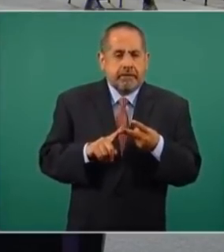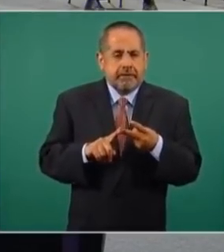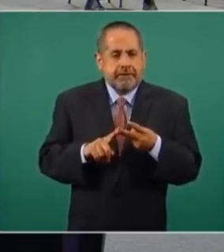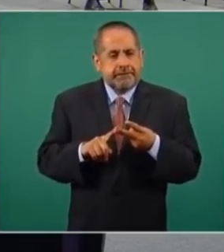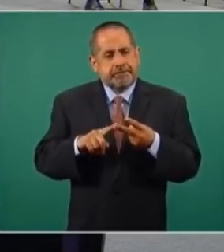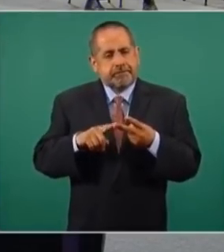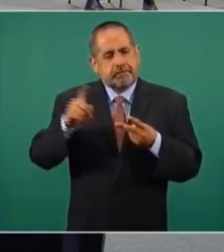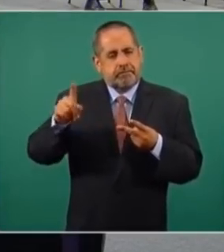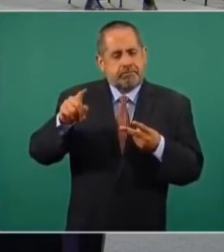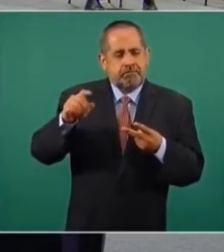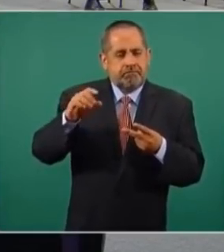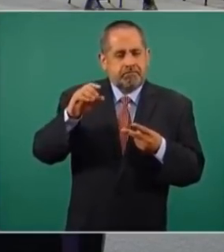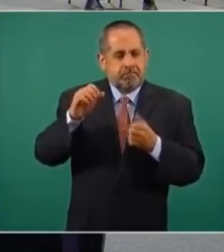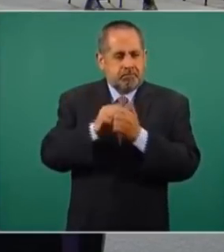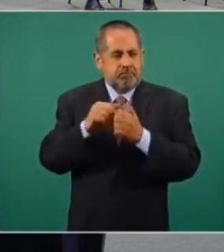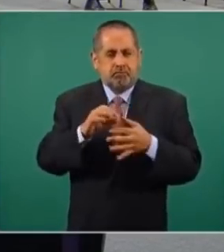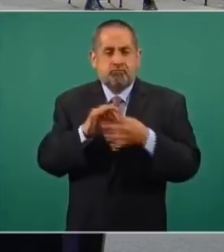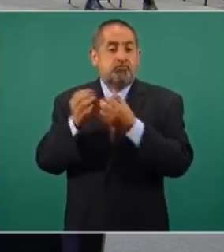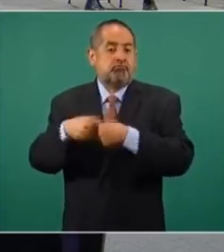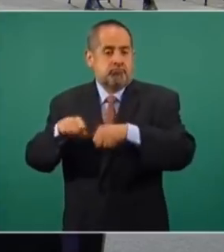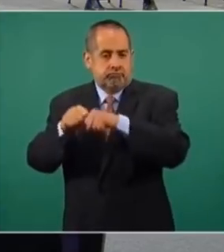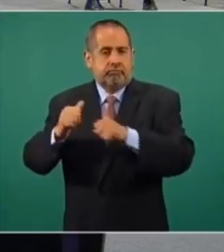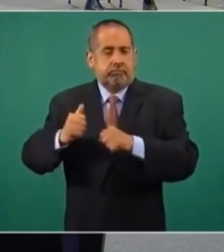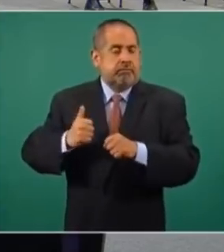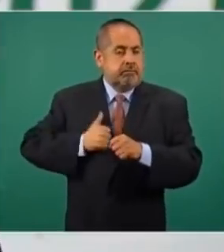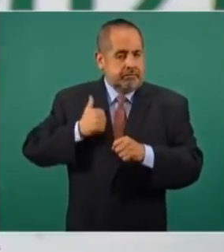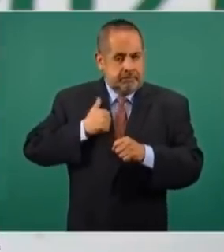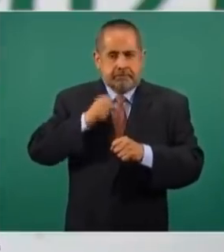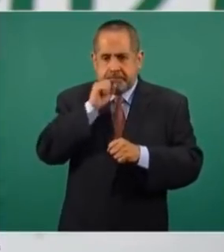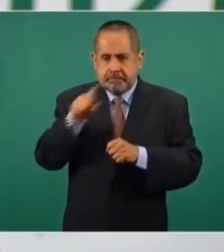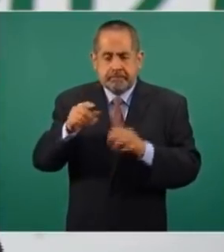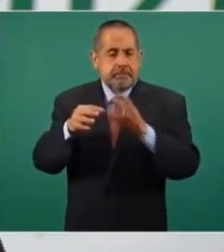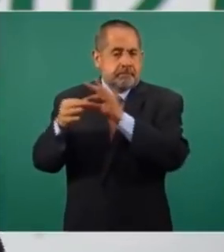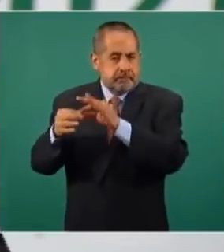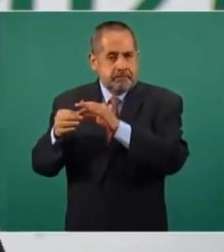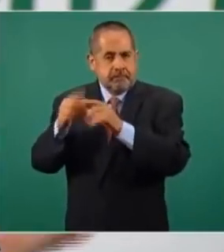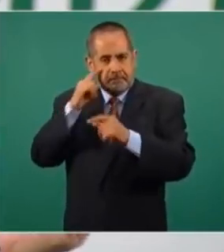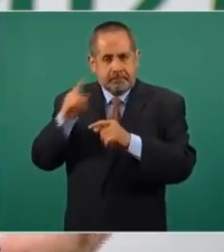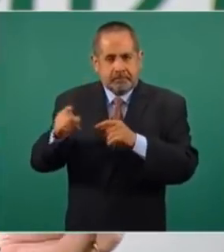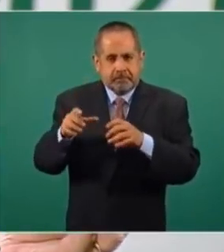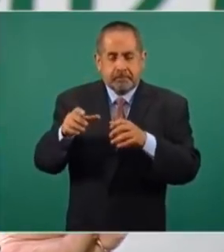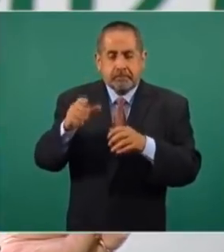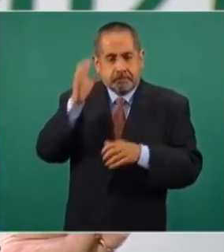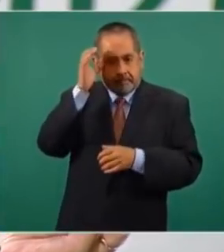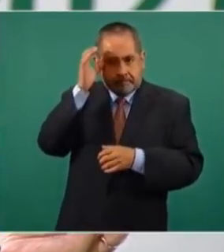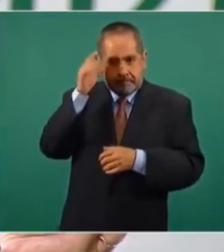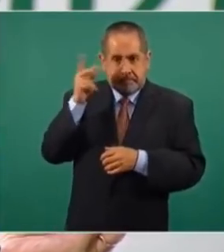sino-canadiense que desarrolló junto con un instituto que depende del ejército chino,